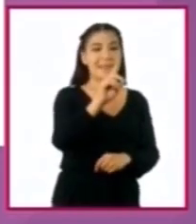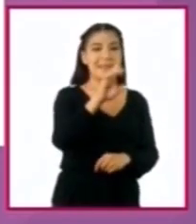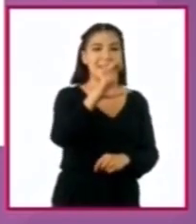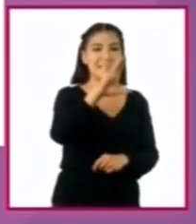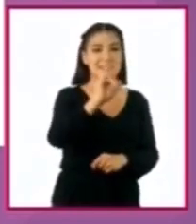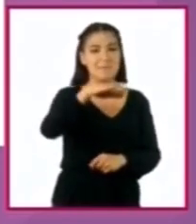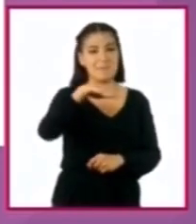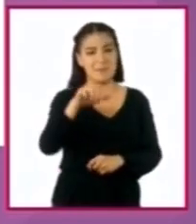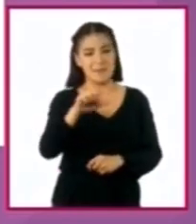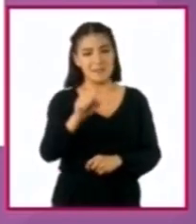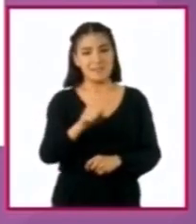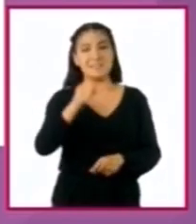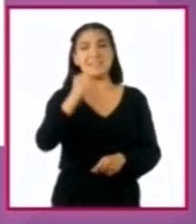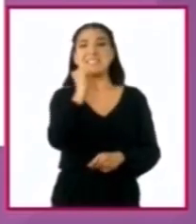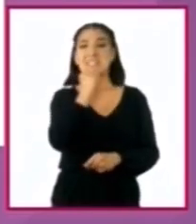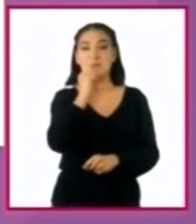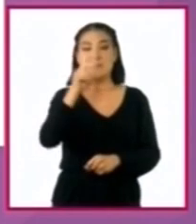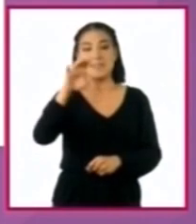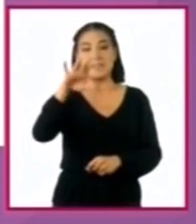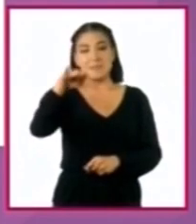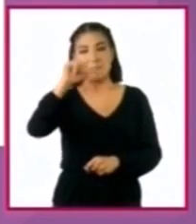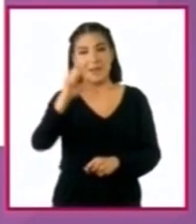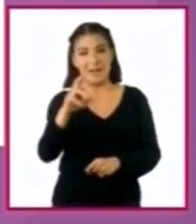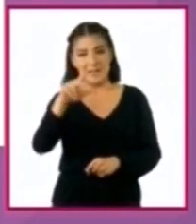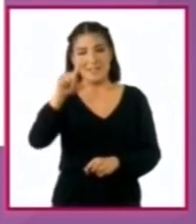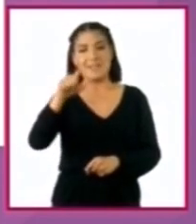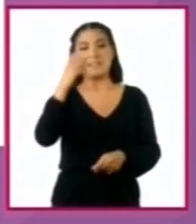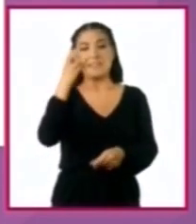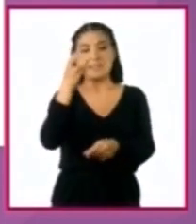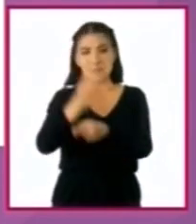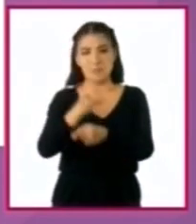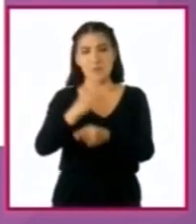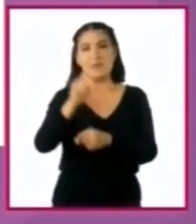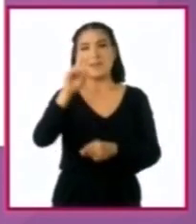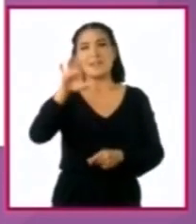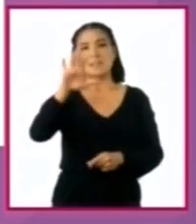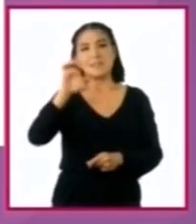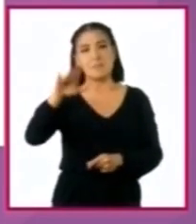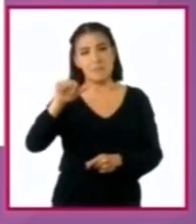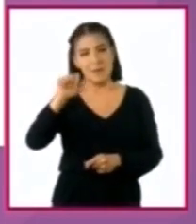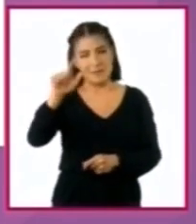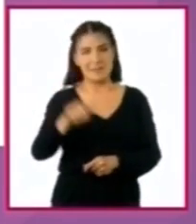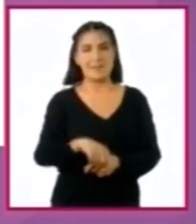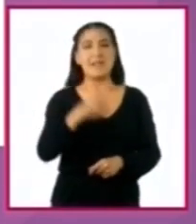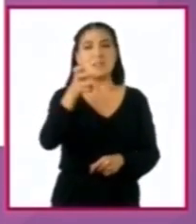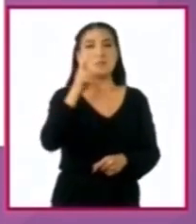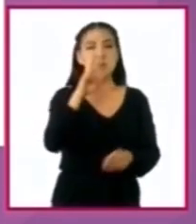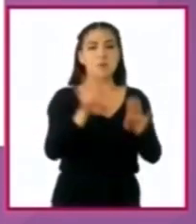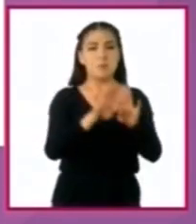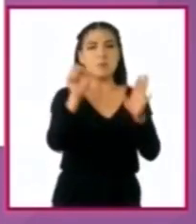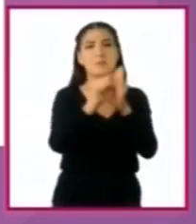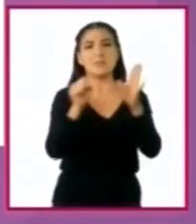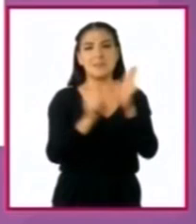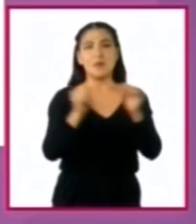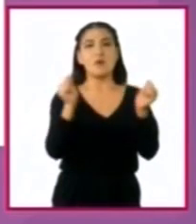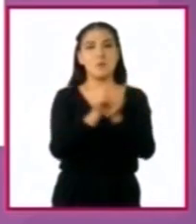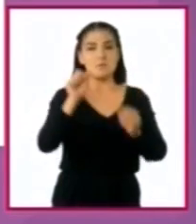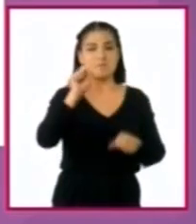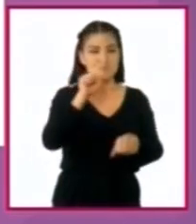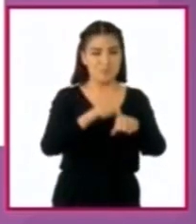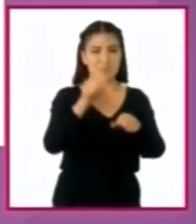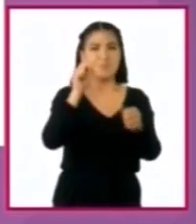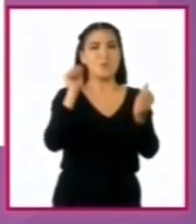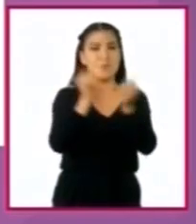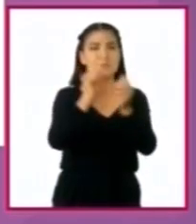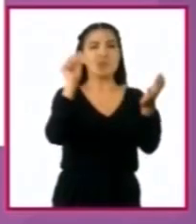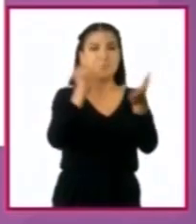segundos decimales, terceros decimales. Así creó un sistema para que las operaciones con decimales se efectuaran